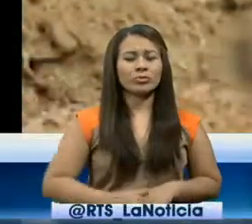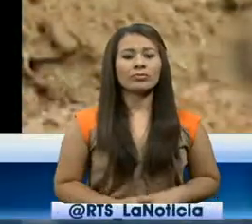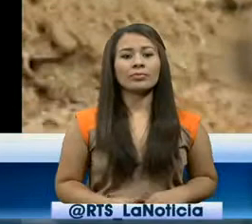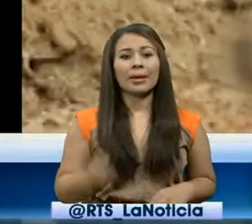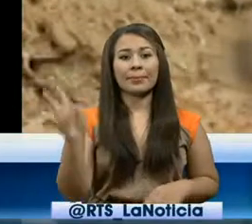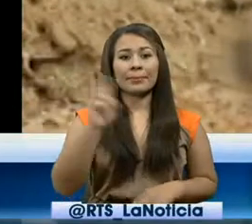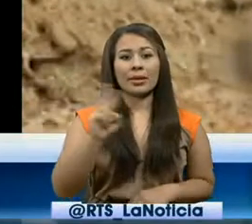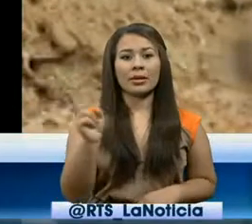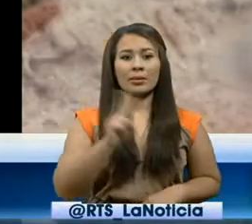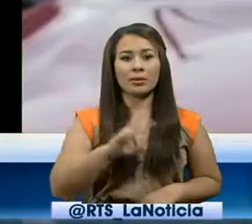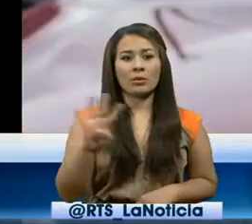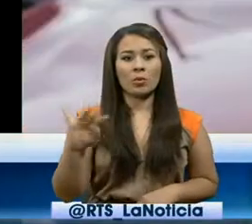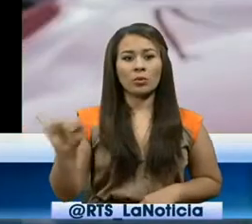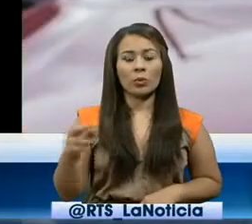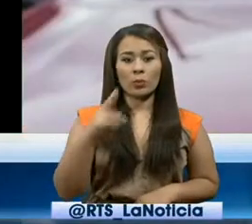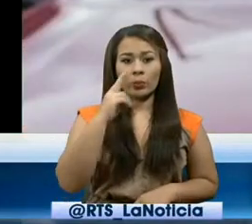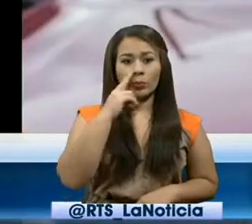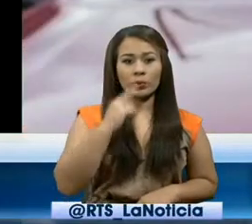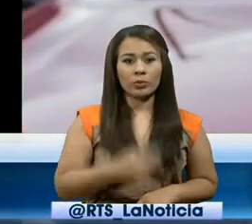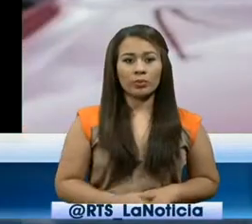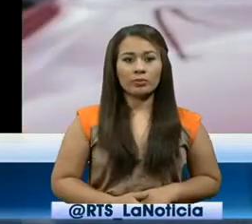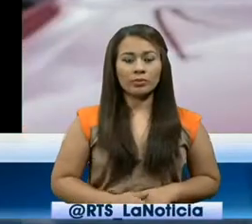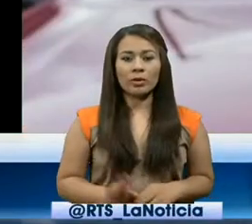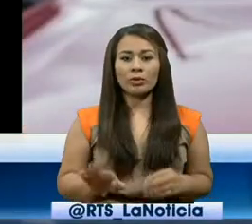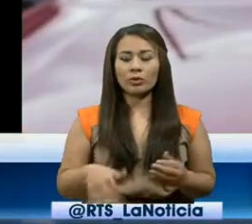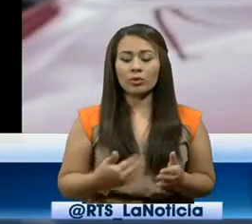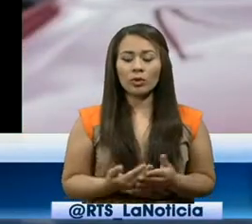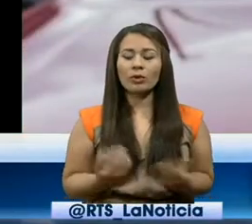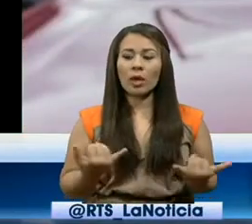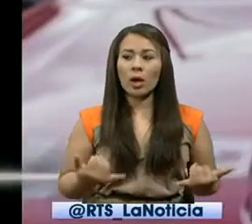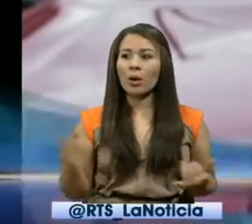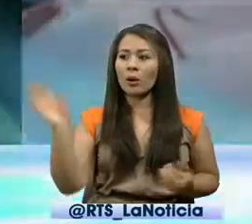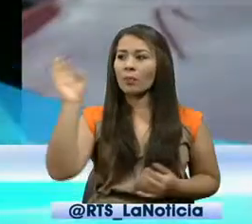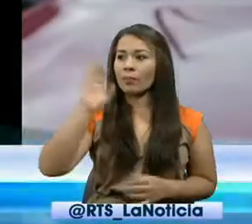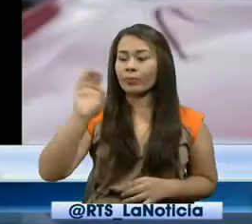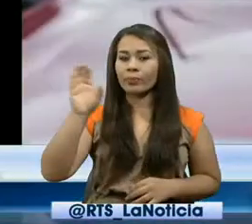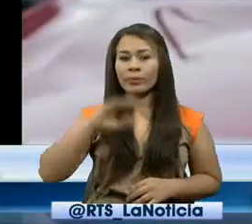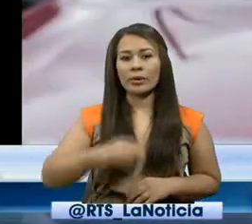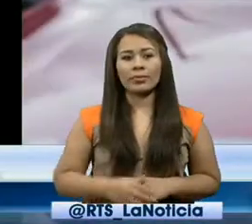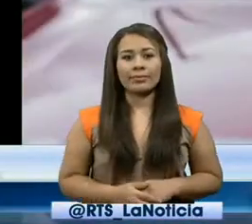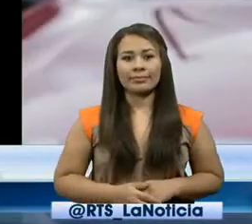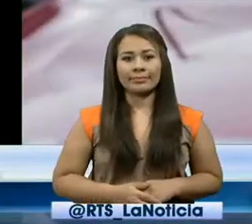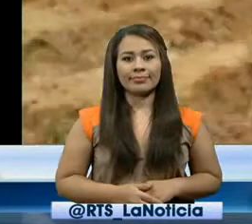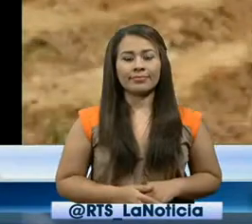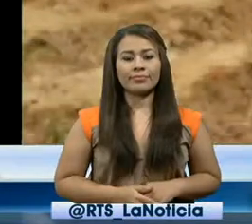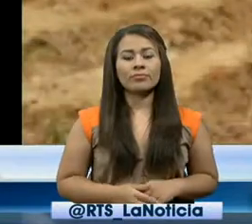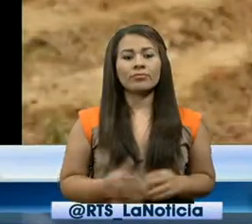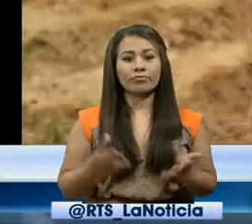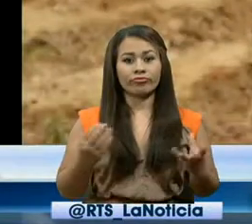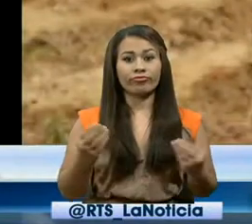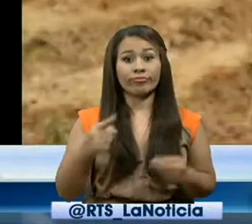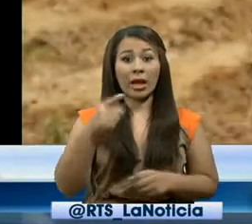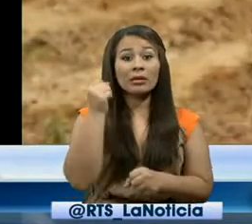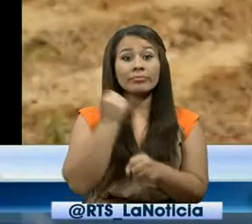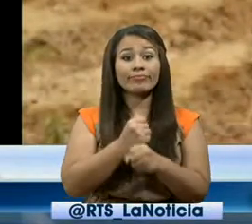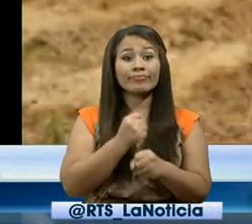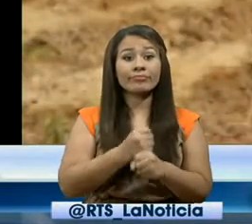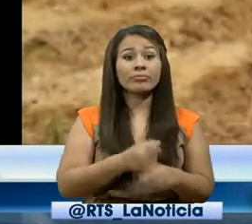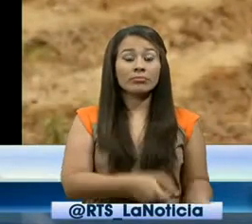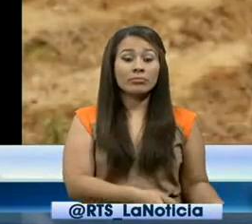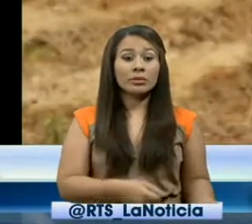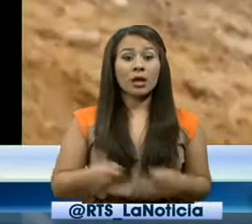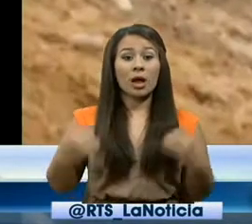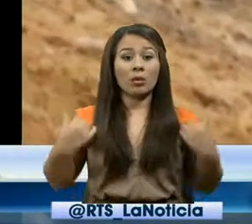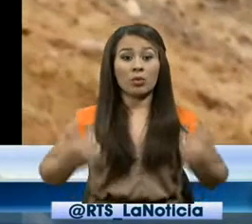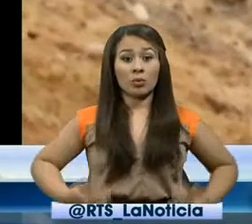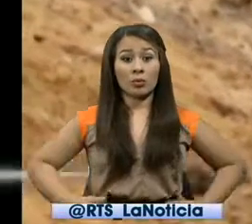viernes 24 de junio. Por olor que hay aves de rapiña que están volando en la parte que hemos señalado. Las labores de extracción de los cuerpos sin